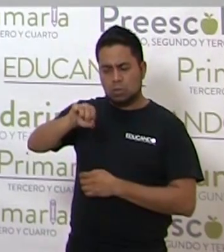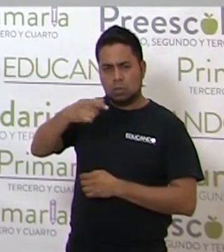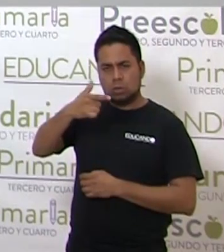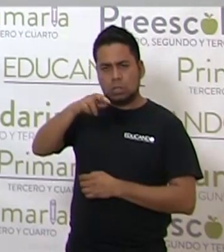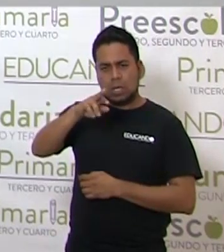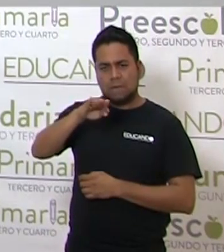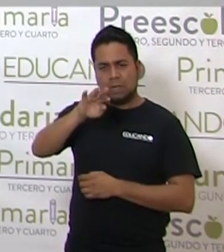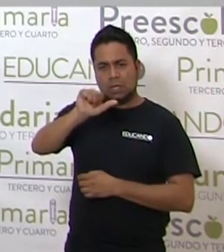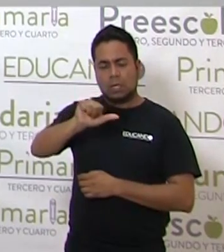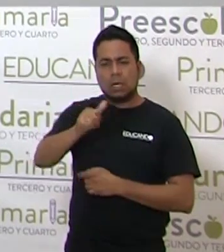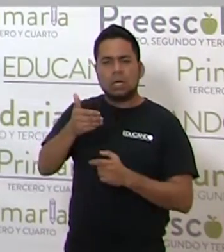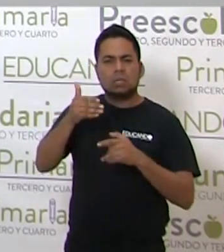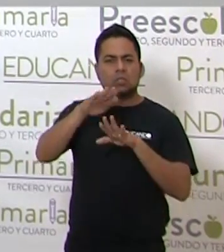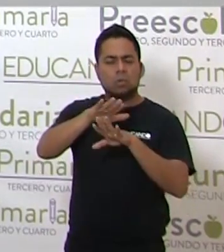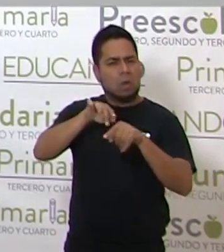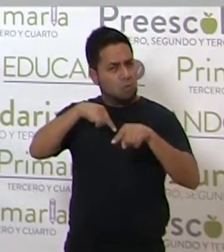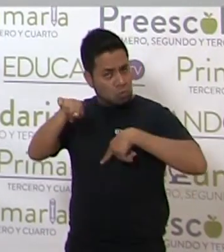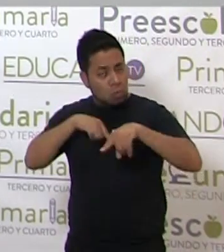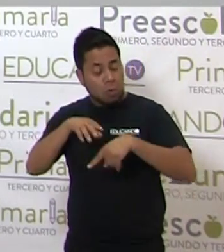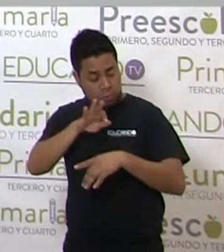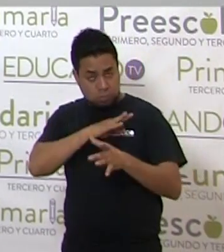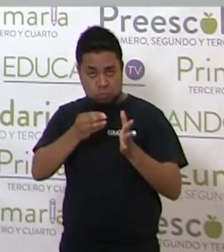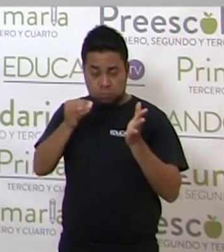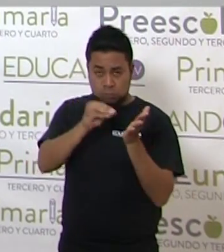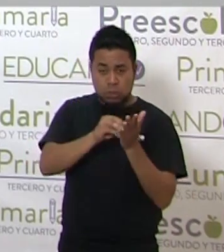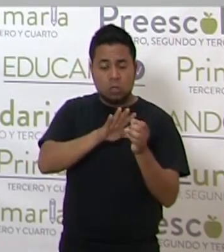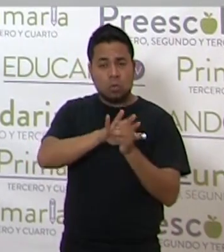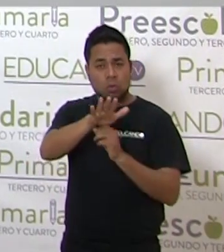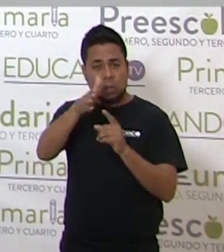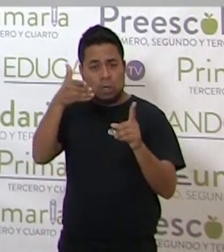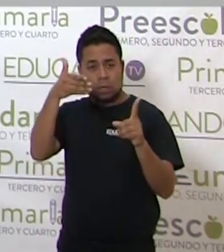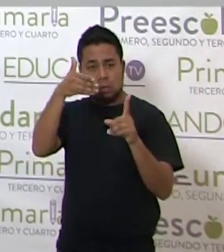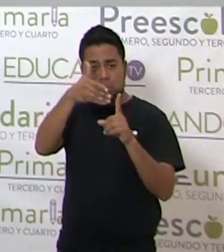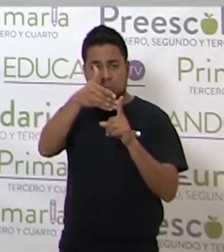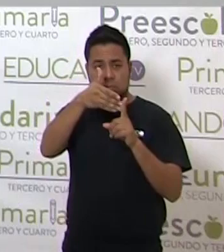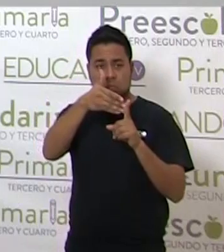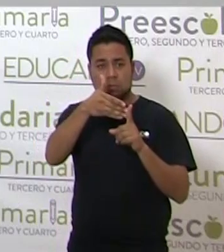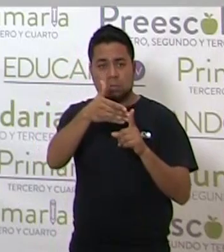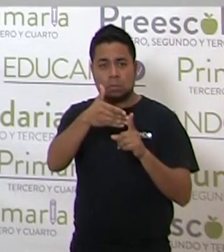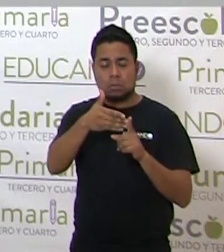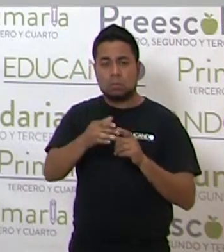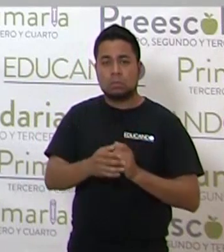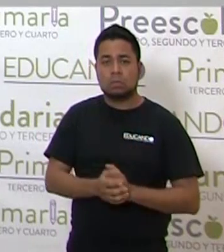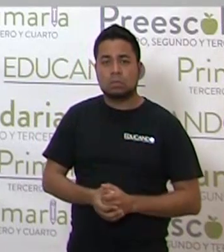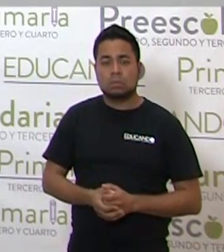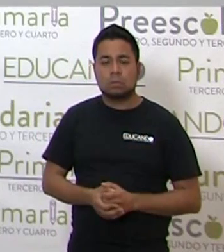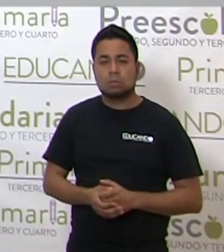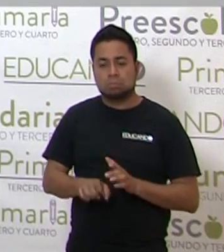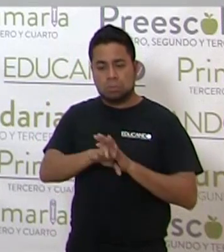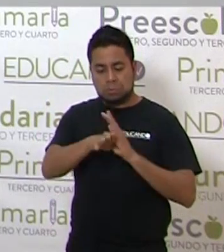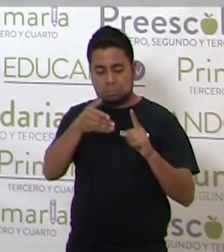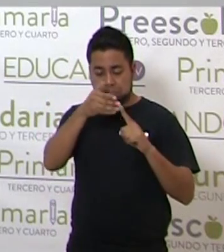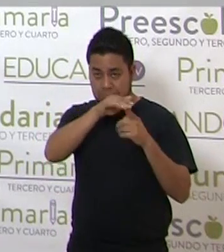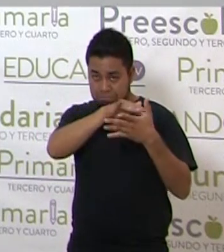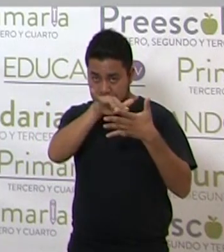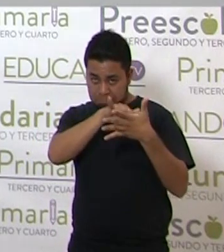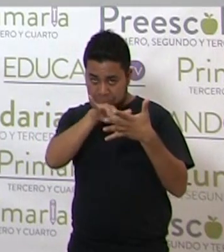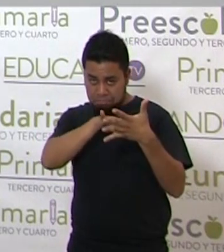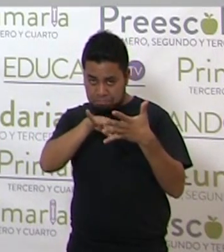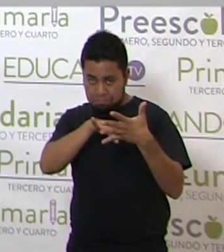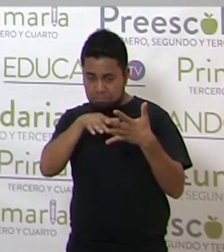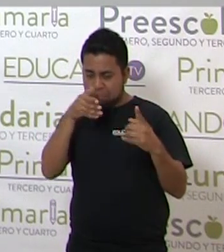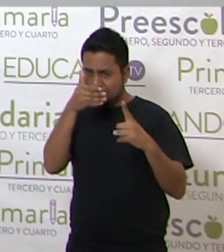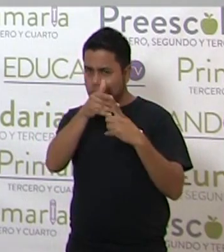fútbol, ¿sí? Entonces, ¿cuál es su objetivo? El objetivo de los textos expositivos es explicar